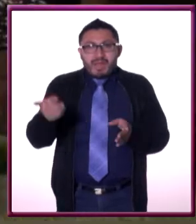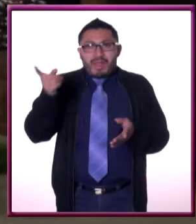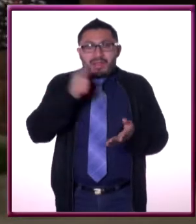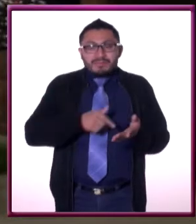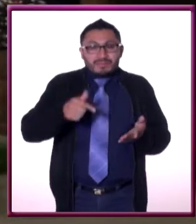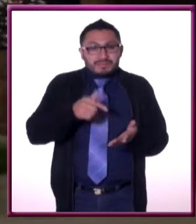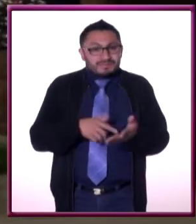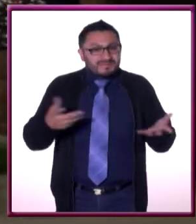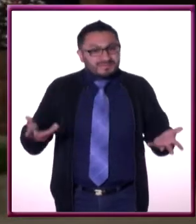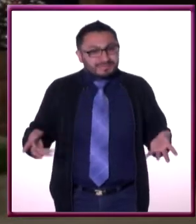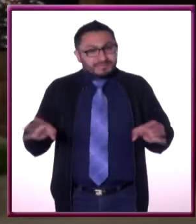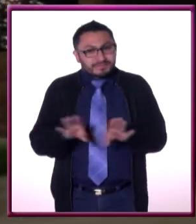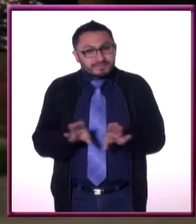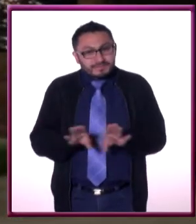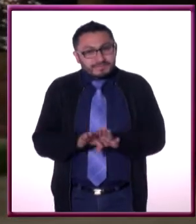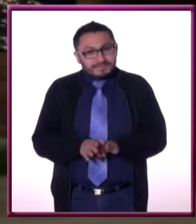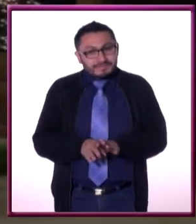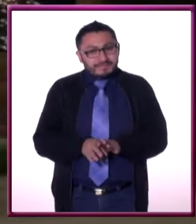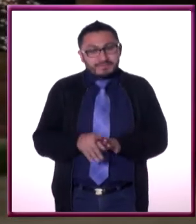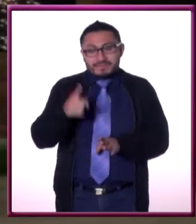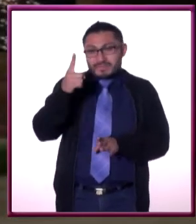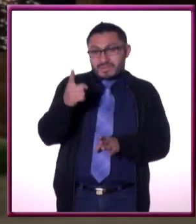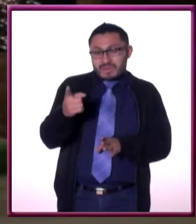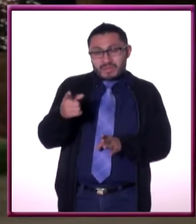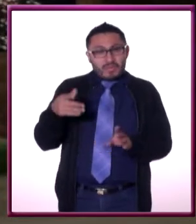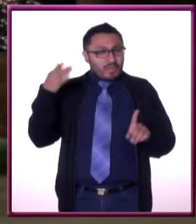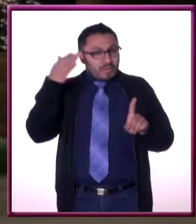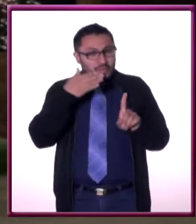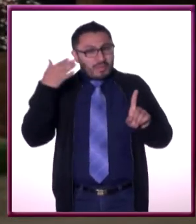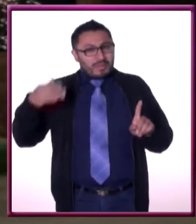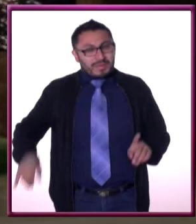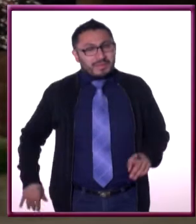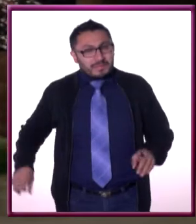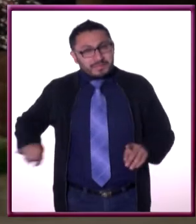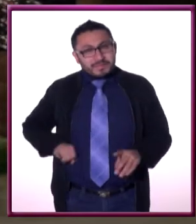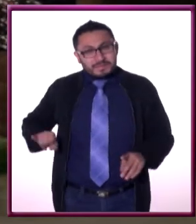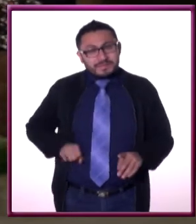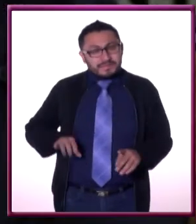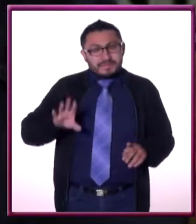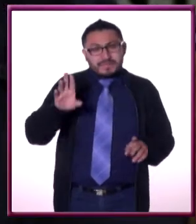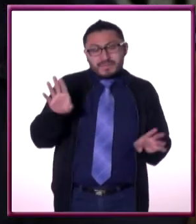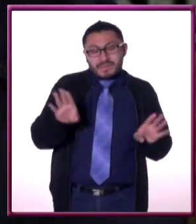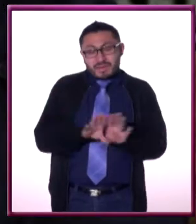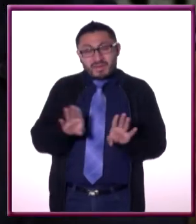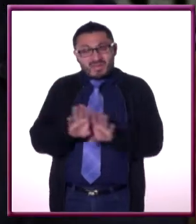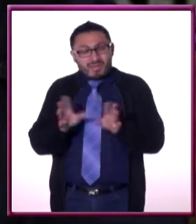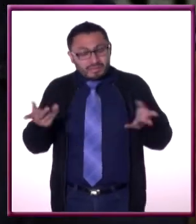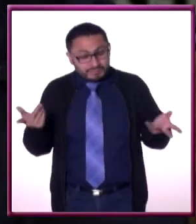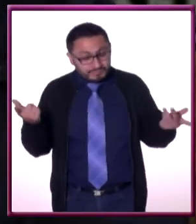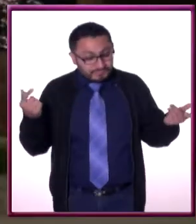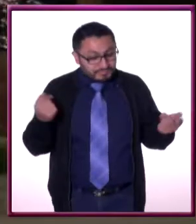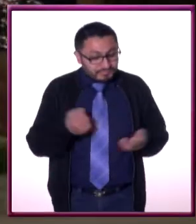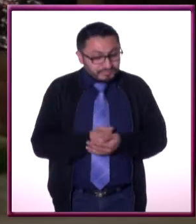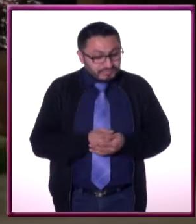producto, como ya lo decíamos, es el producto de interés y dejamos de lado esta